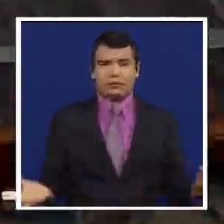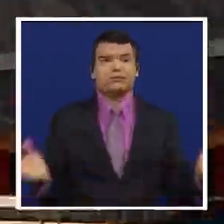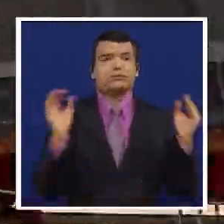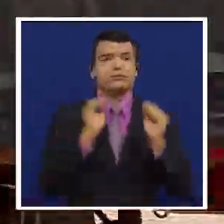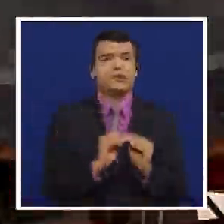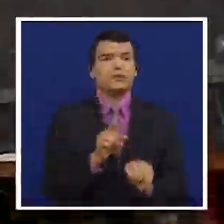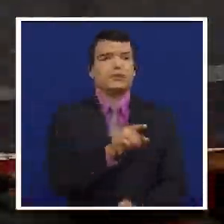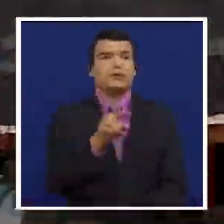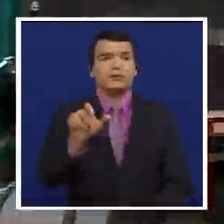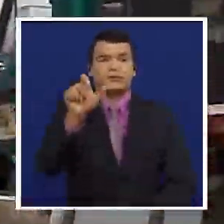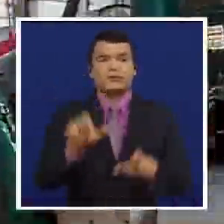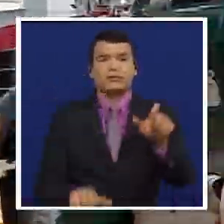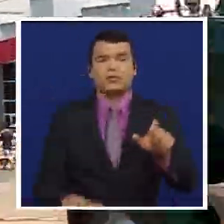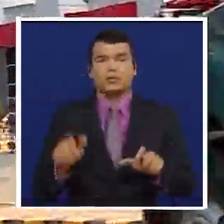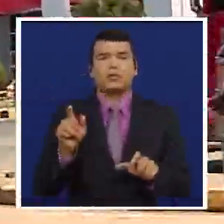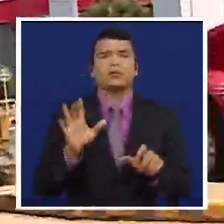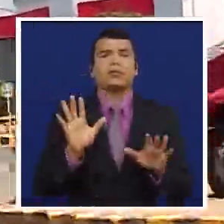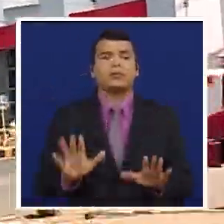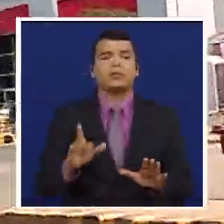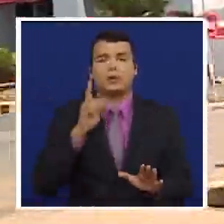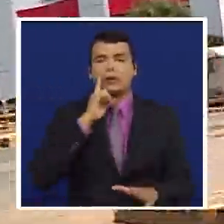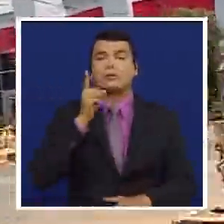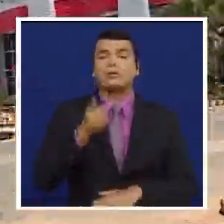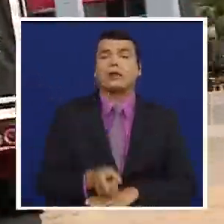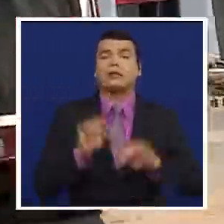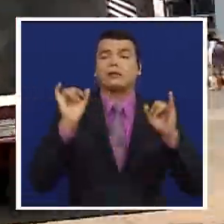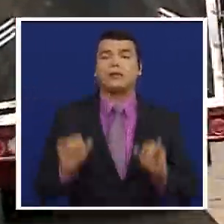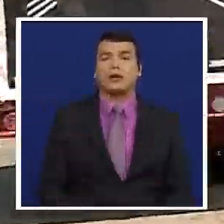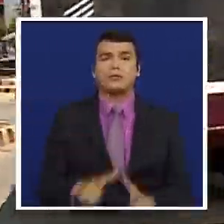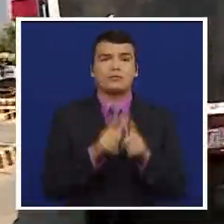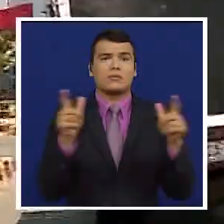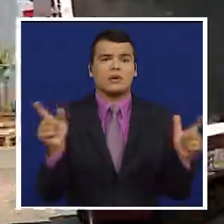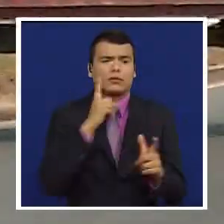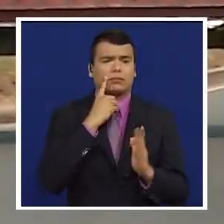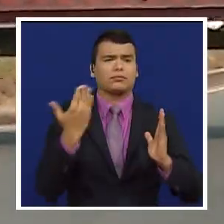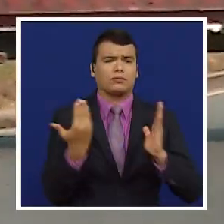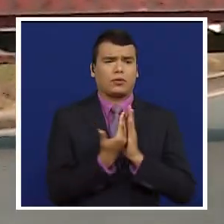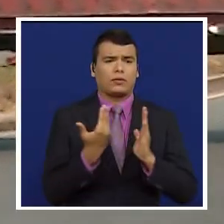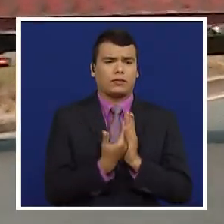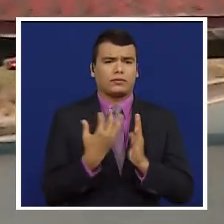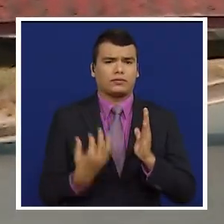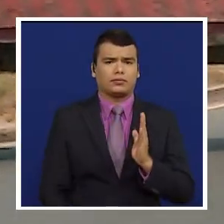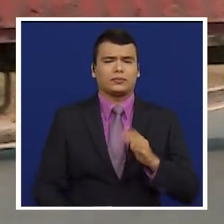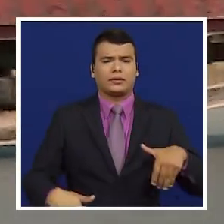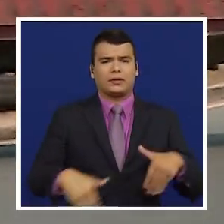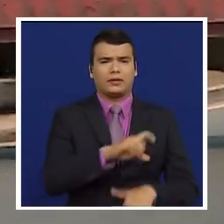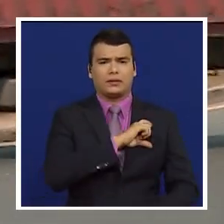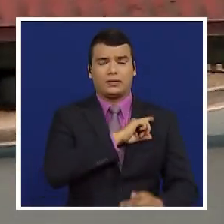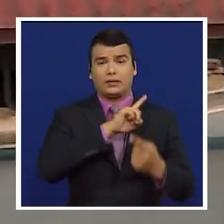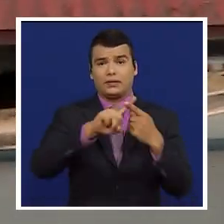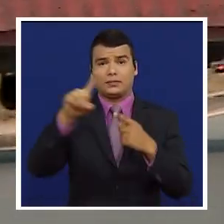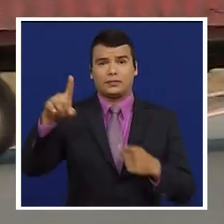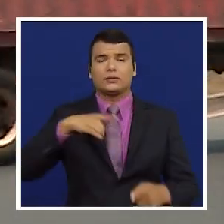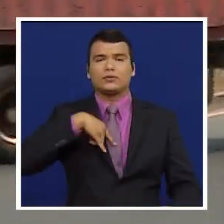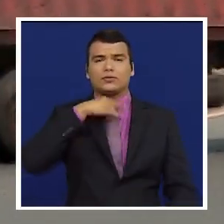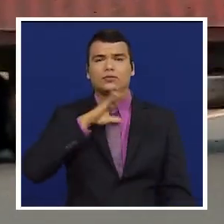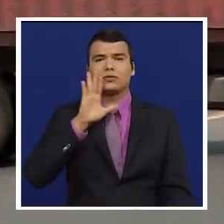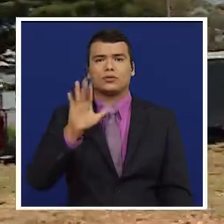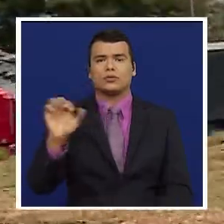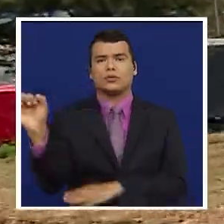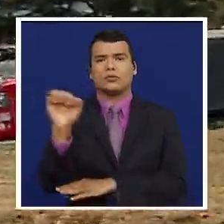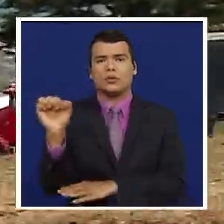fueron tantos los conductores que acataron la orden del paro. Y esto se evidenció, por ejemplo, en la vía de Cali a Sayumbo, en donde los